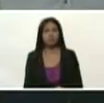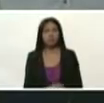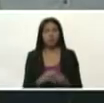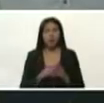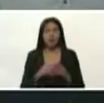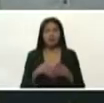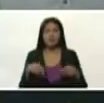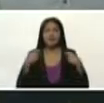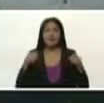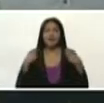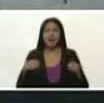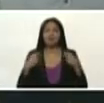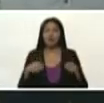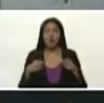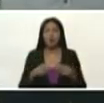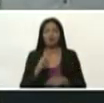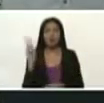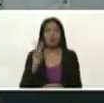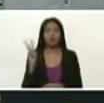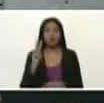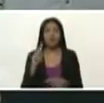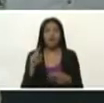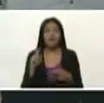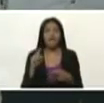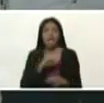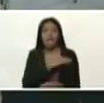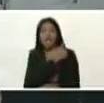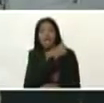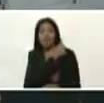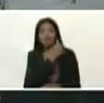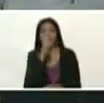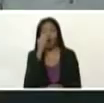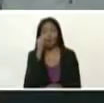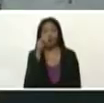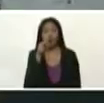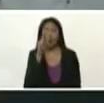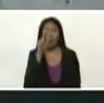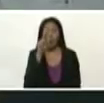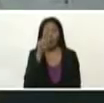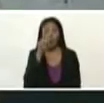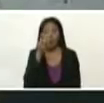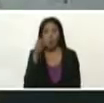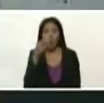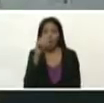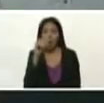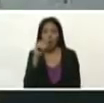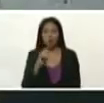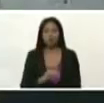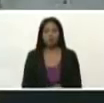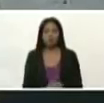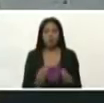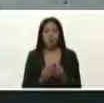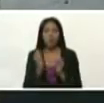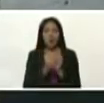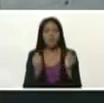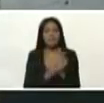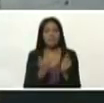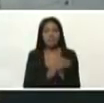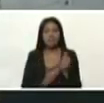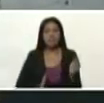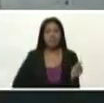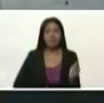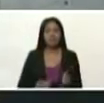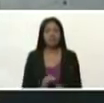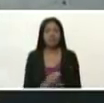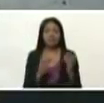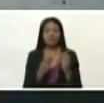de Venezuela. Estamos aquí con su gerente general, el compañero Hugo Cabezas, con el vicepresidente de